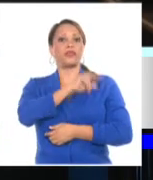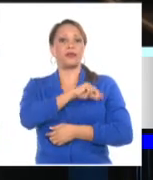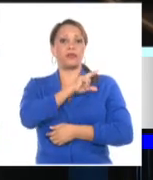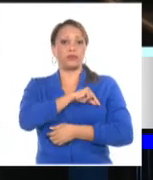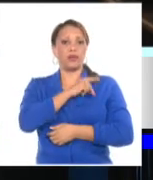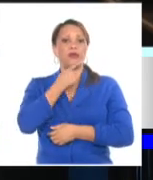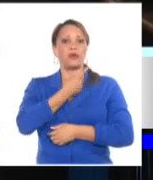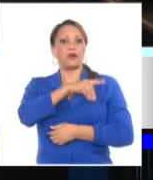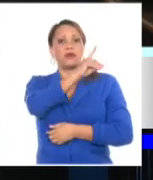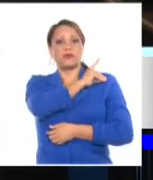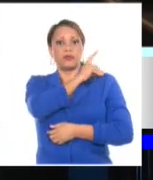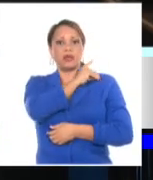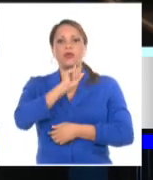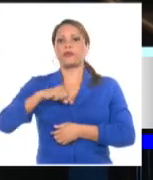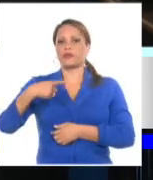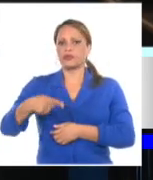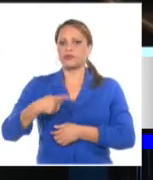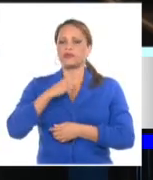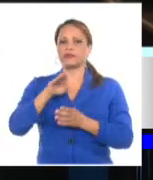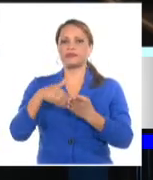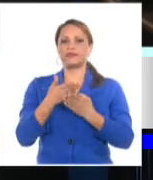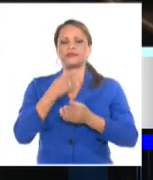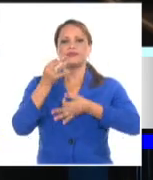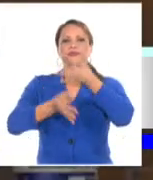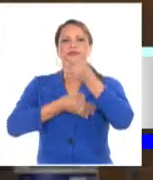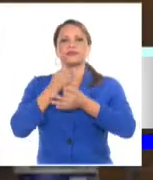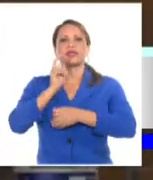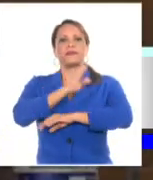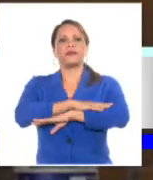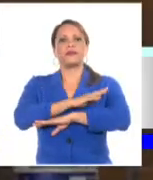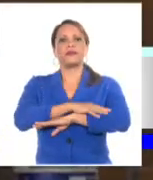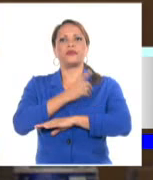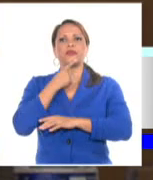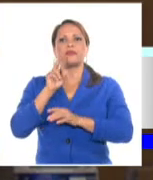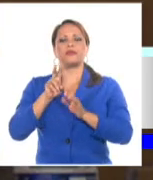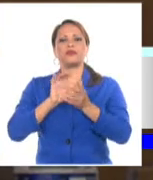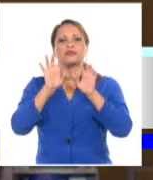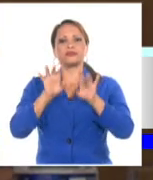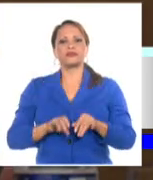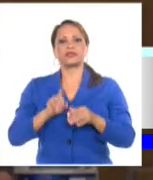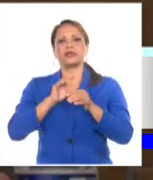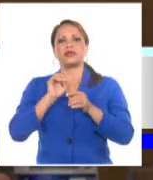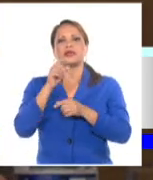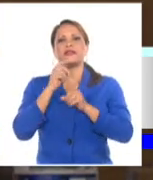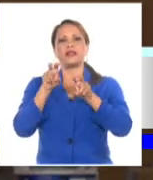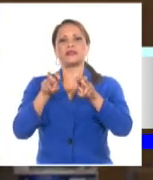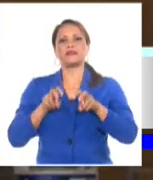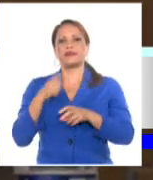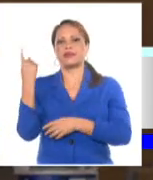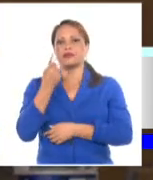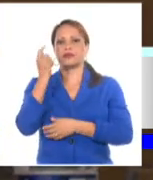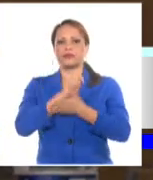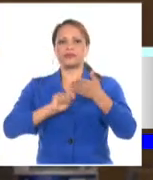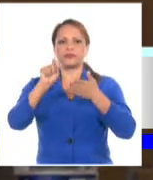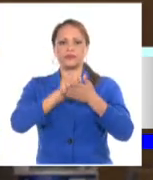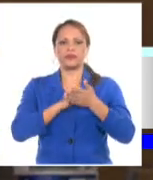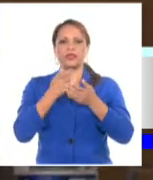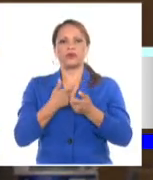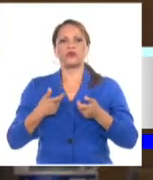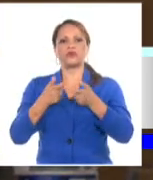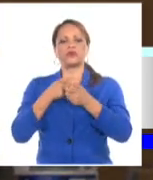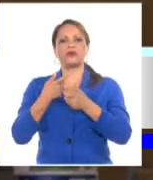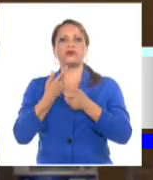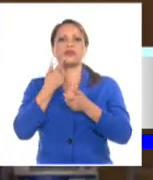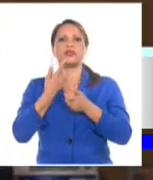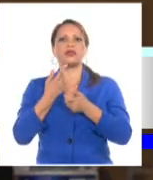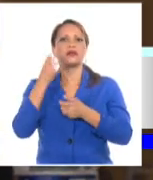próximos días. Así lo dio a conocer el miembro del Comité Central del Partido y secretario de la Asamblea Nacional del Poder Popular y del Consejo de Estado,